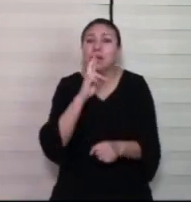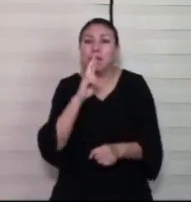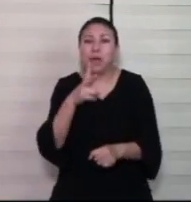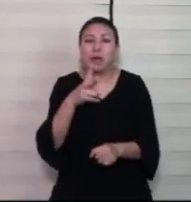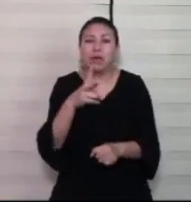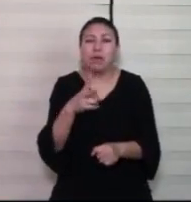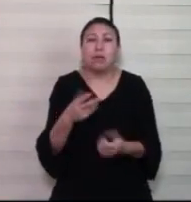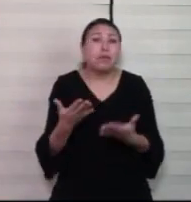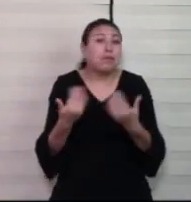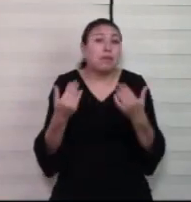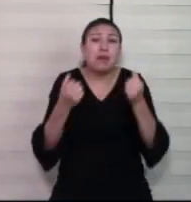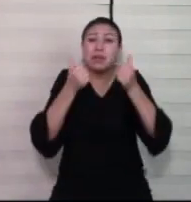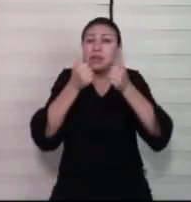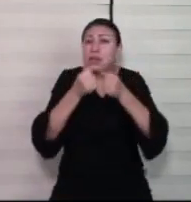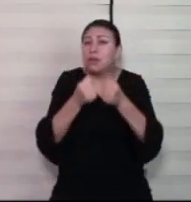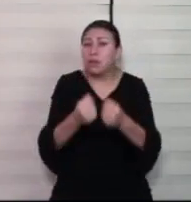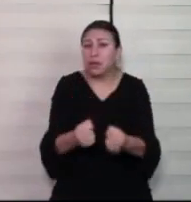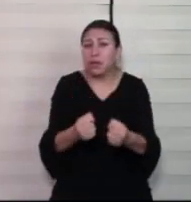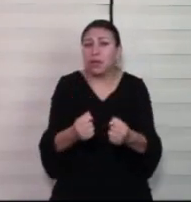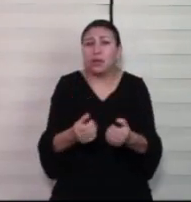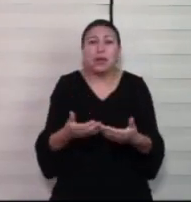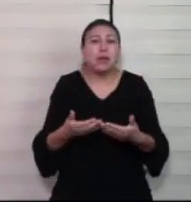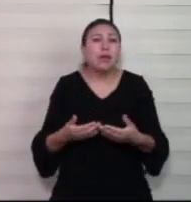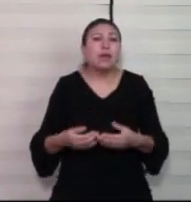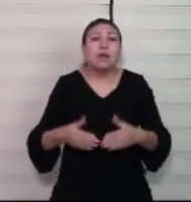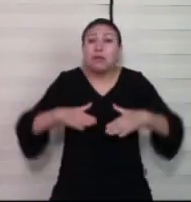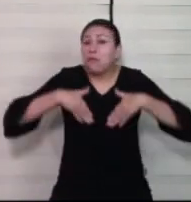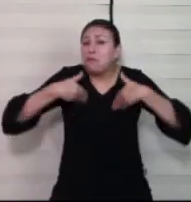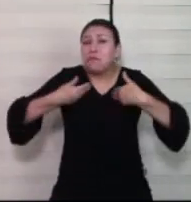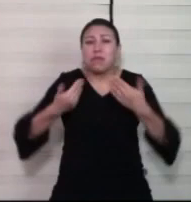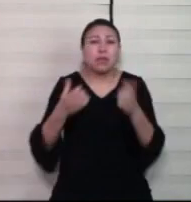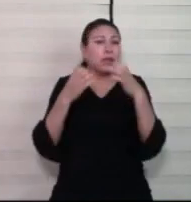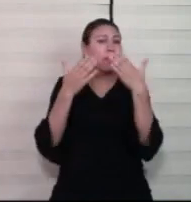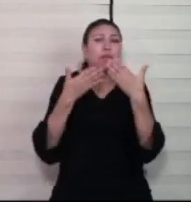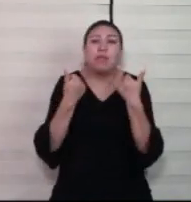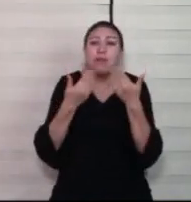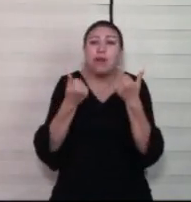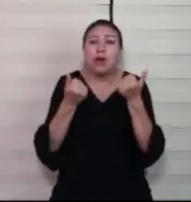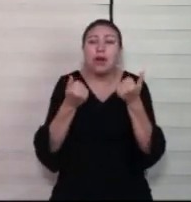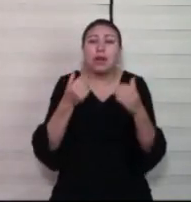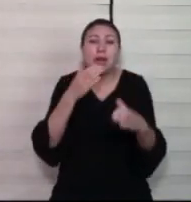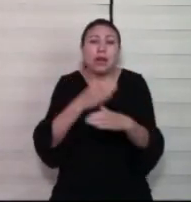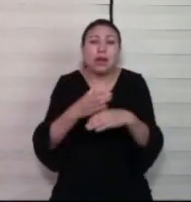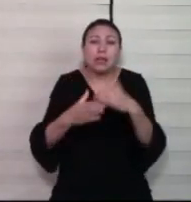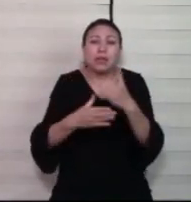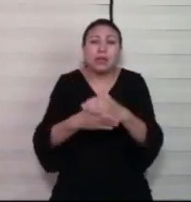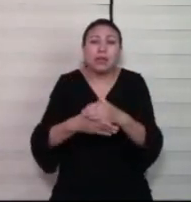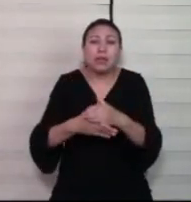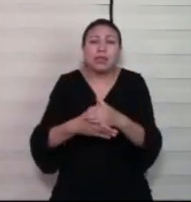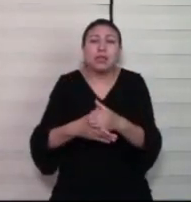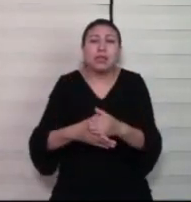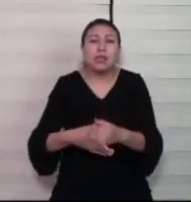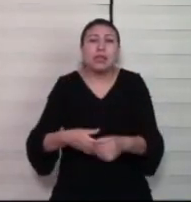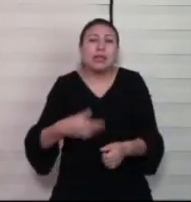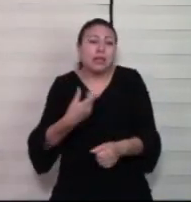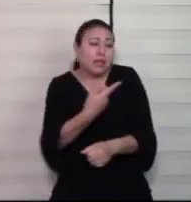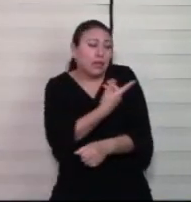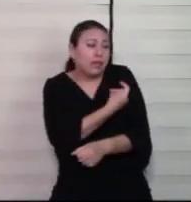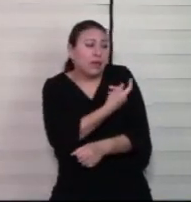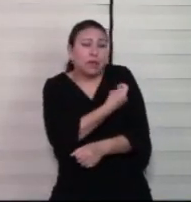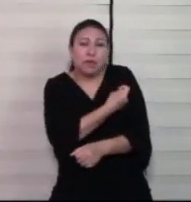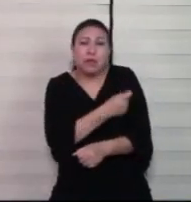No hay seguridad, no hay una confianza plena en lo que se está haciendo. Hablábamos